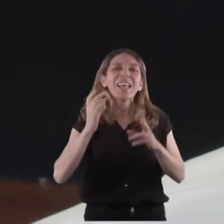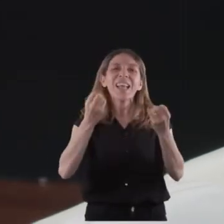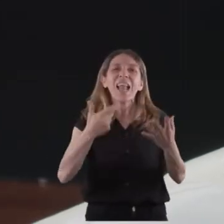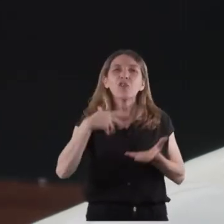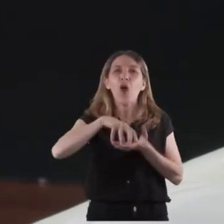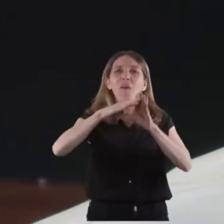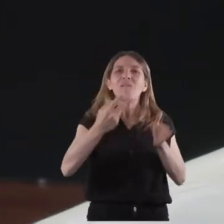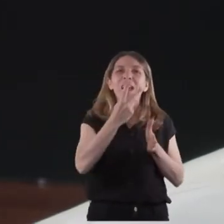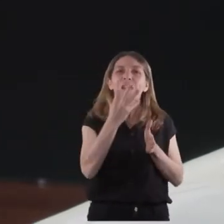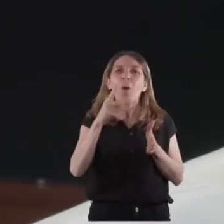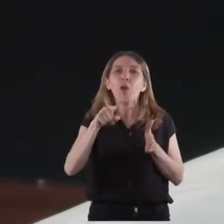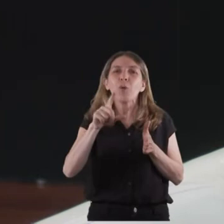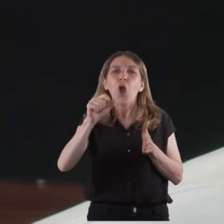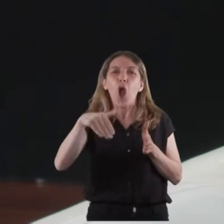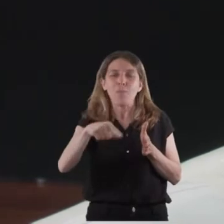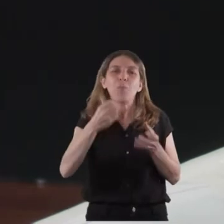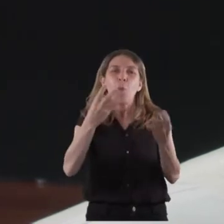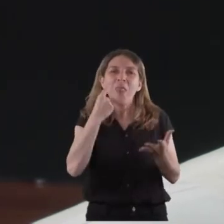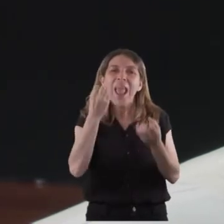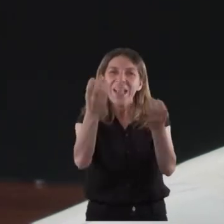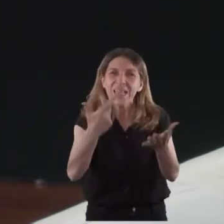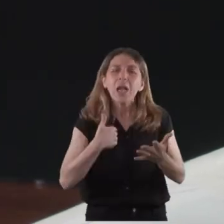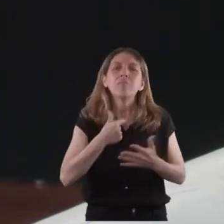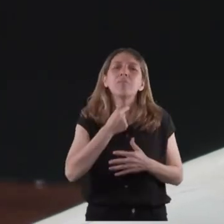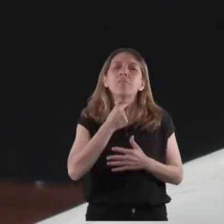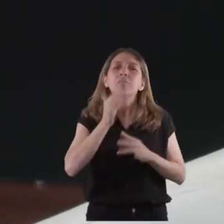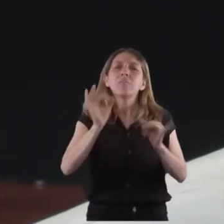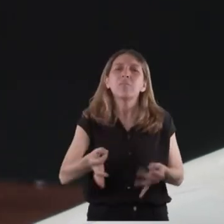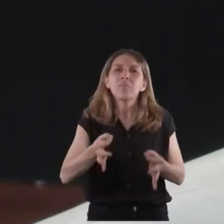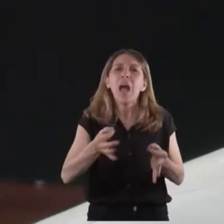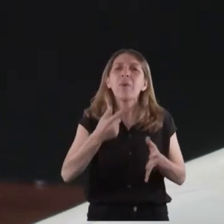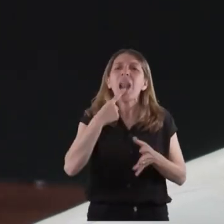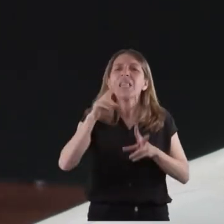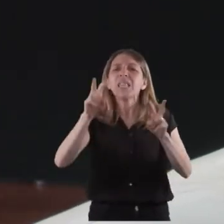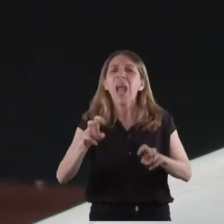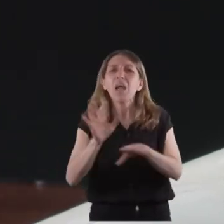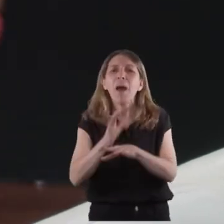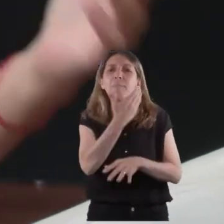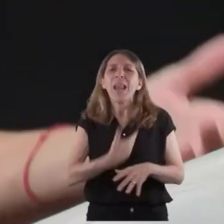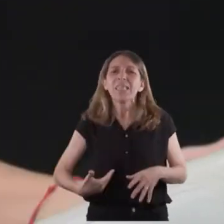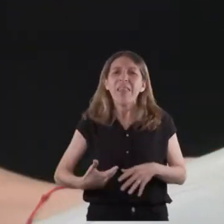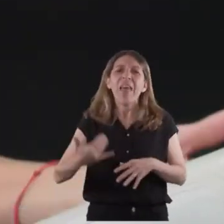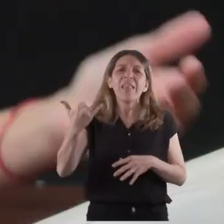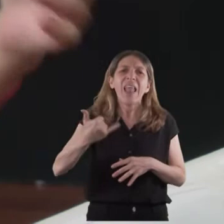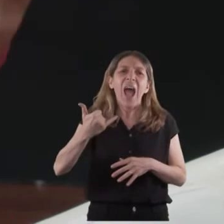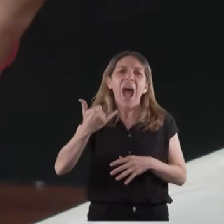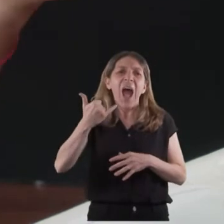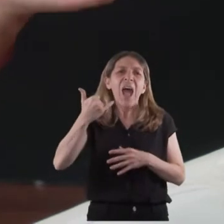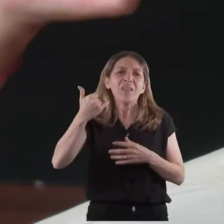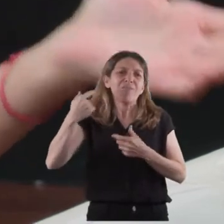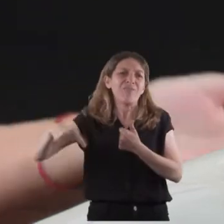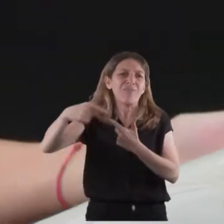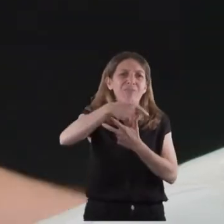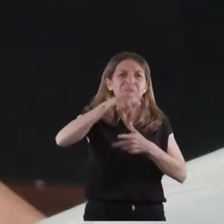cómo le va bueno querían saber en relación a las diferencias que admitió el presidente de distintos sectores del gobierno que